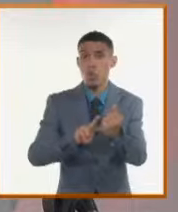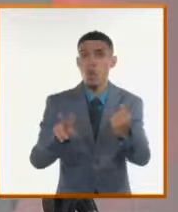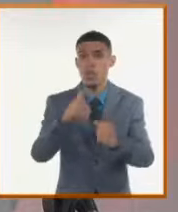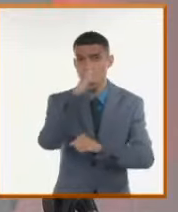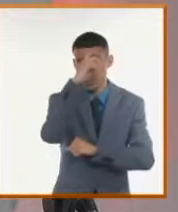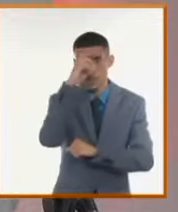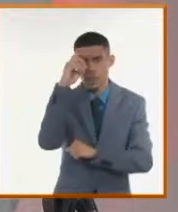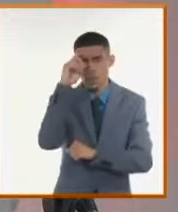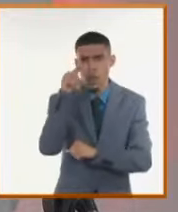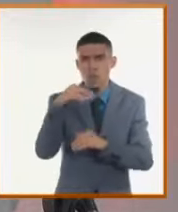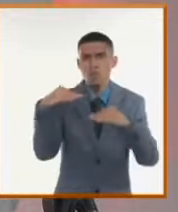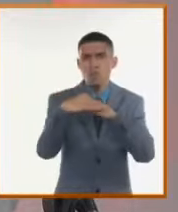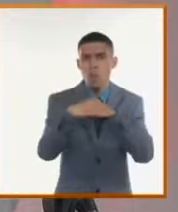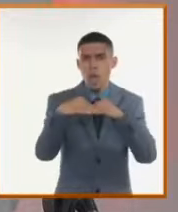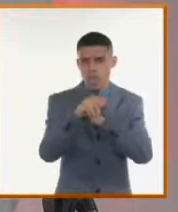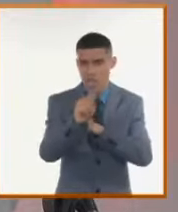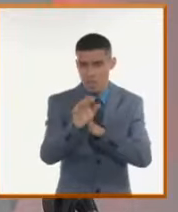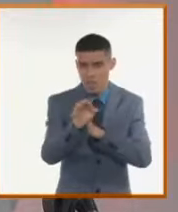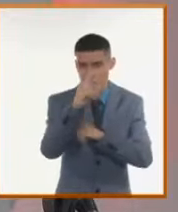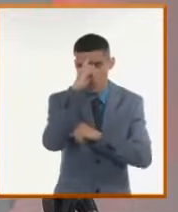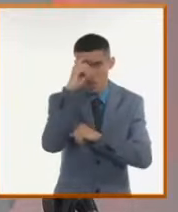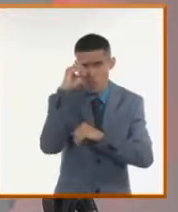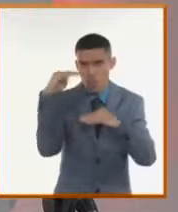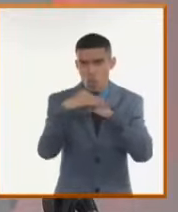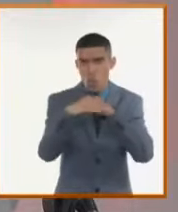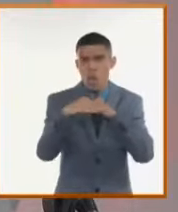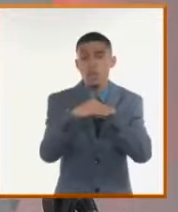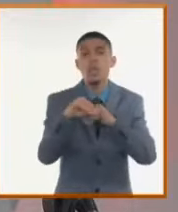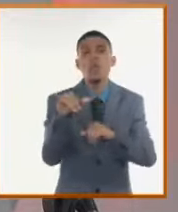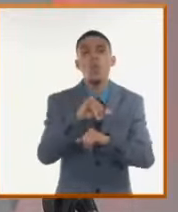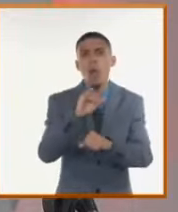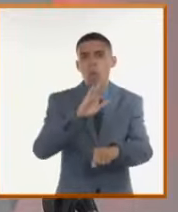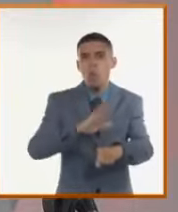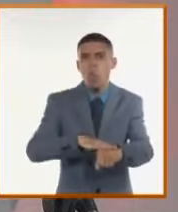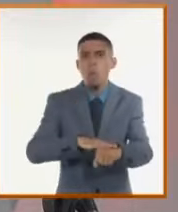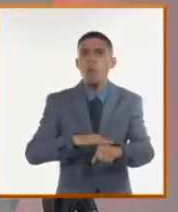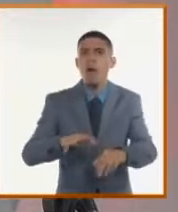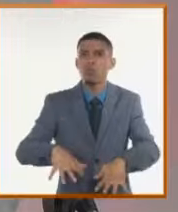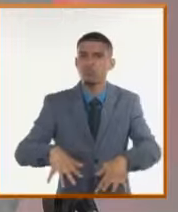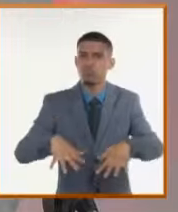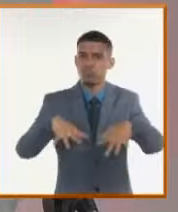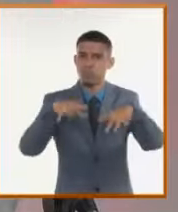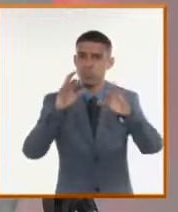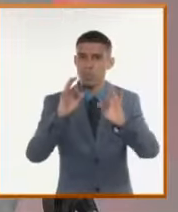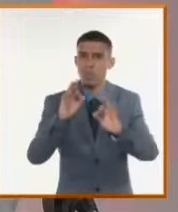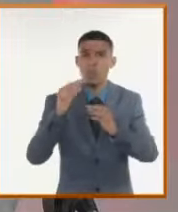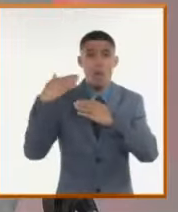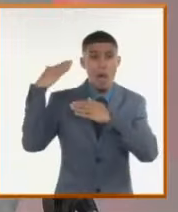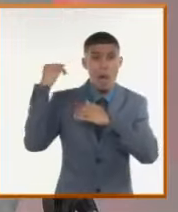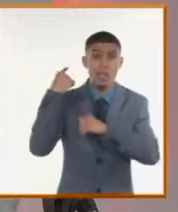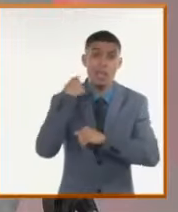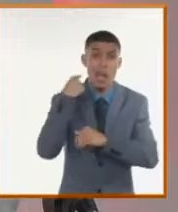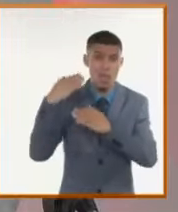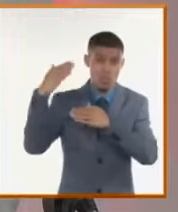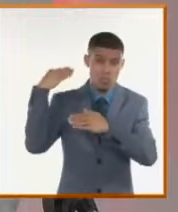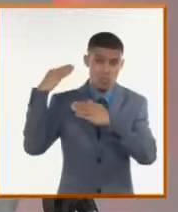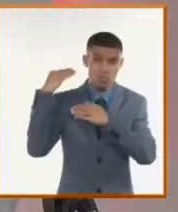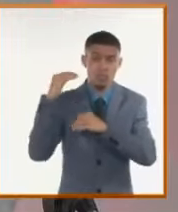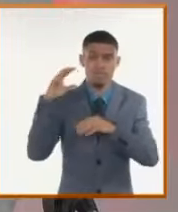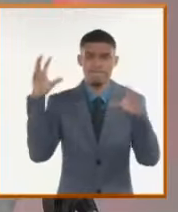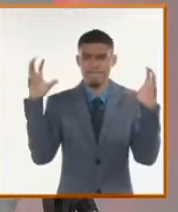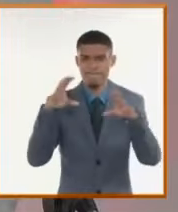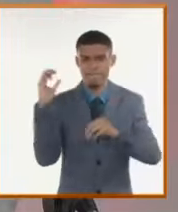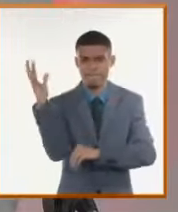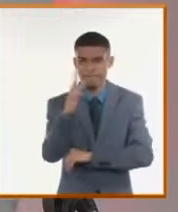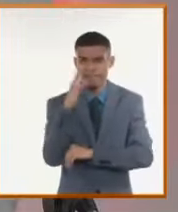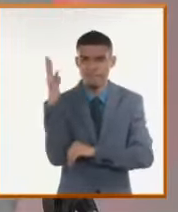espíritu hay un puente también que que debido a las inundaciones que que ocurrieron ahí en los años anteriores eh un